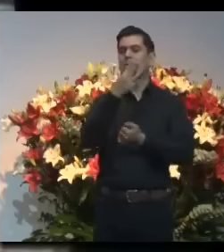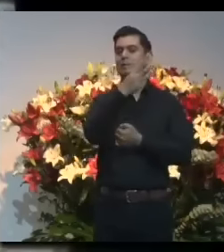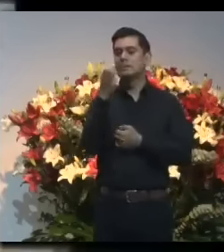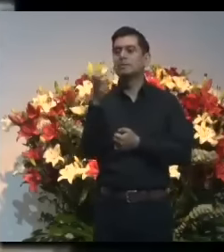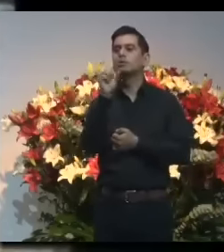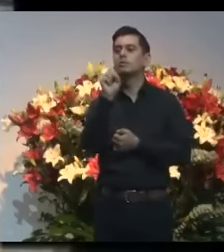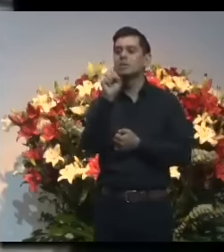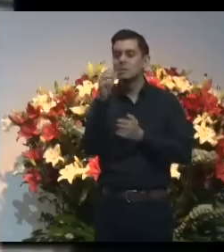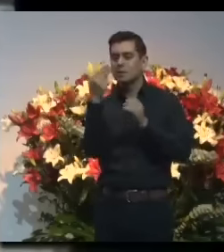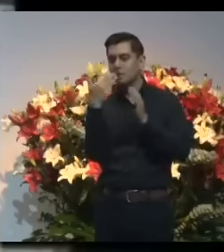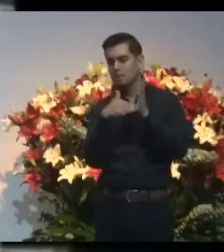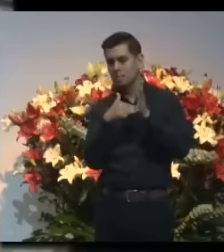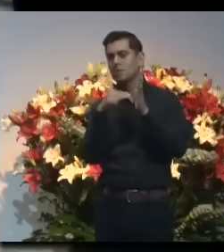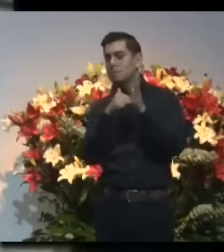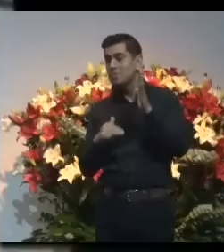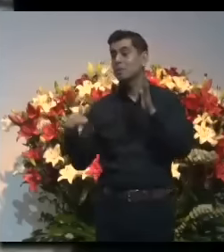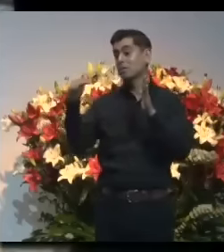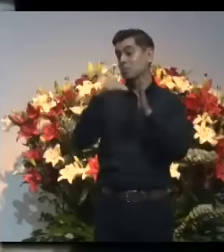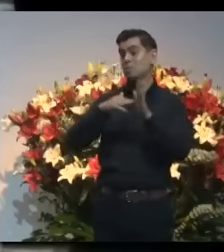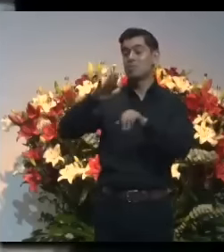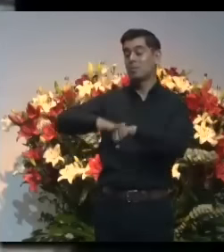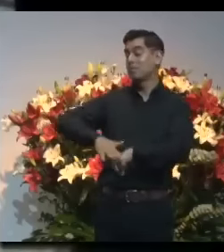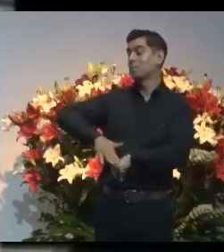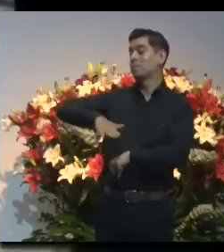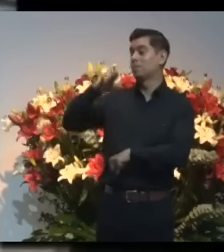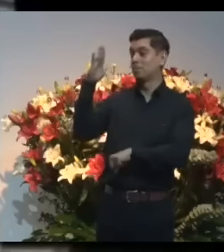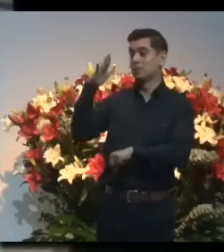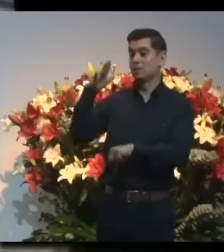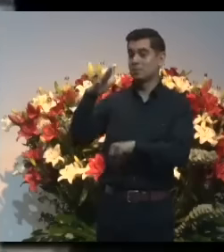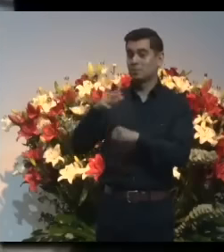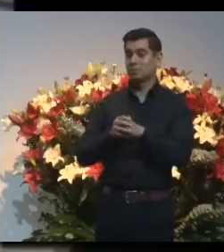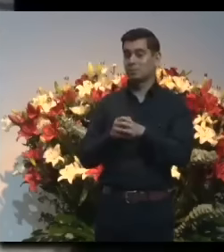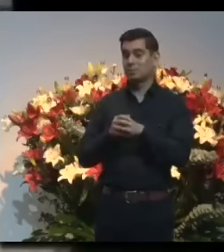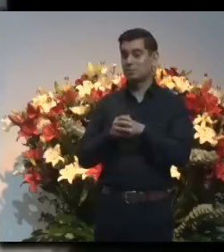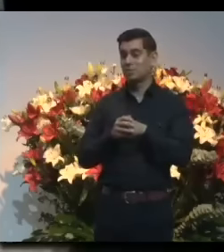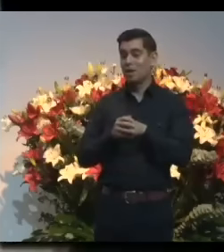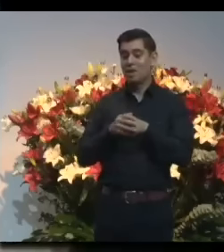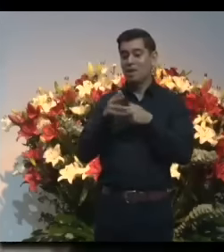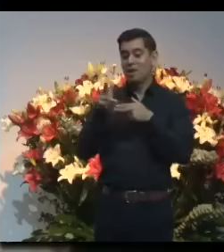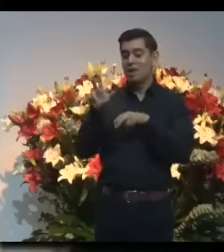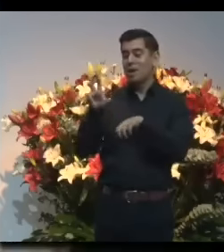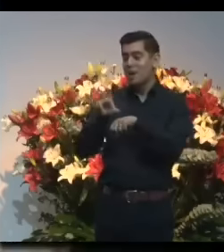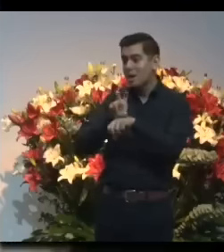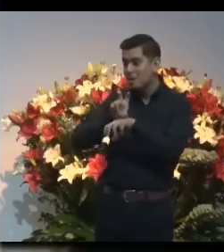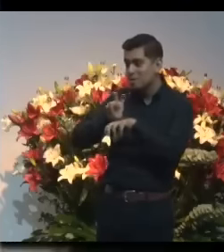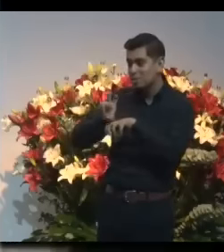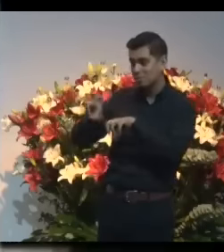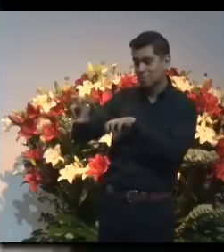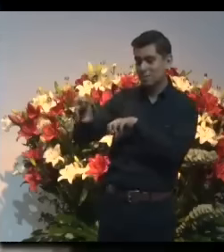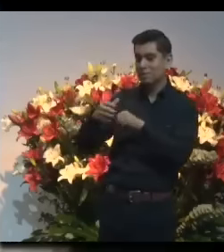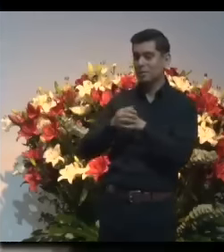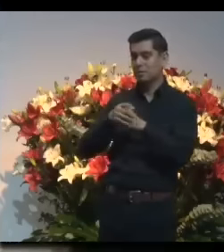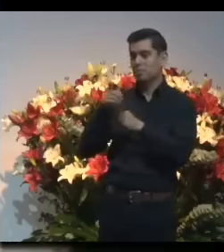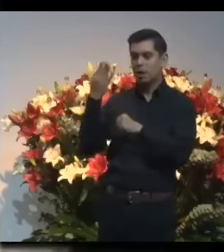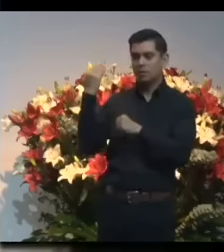360,000 millones de pesos de más en el Tren Maya? Iba a costar 120,000 millones. Ya